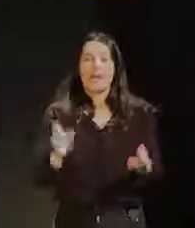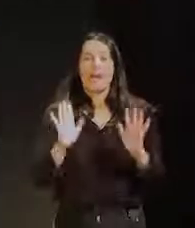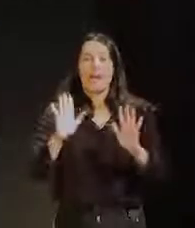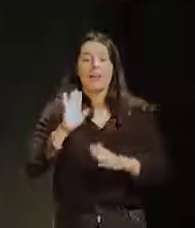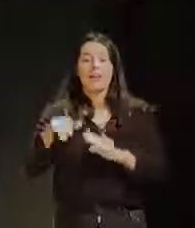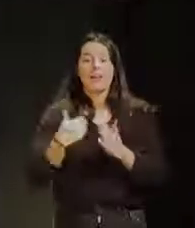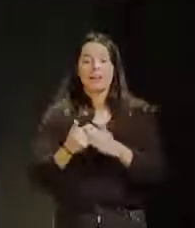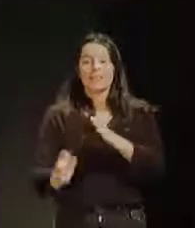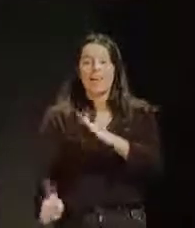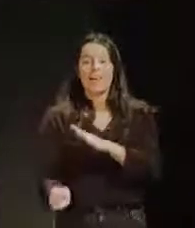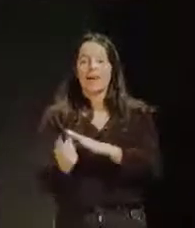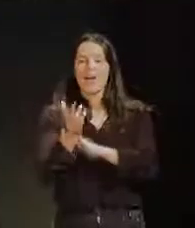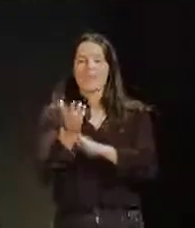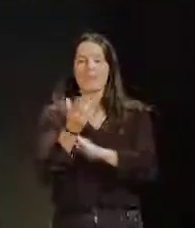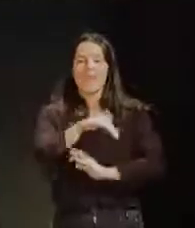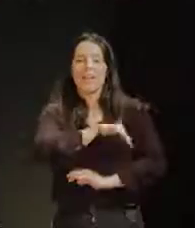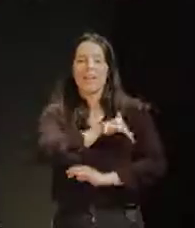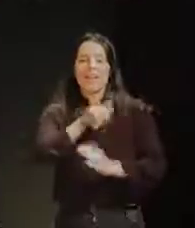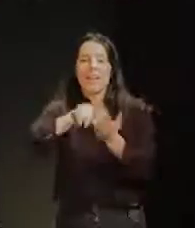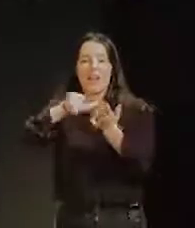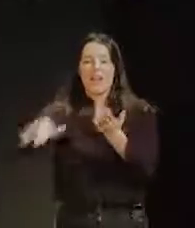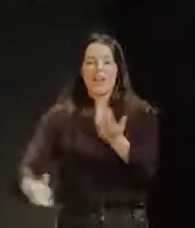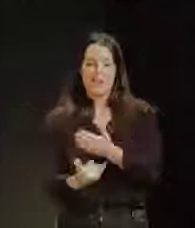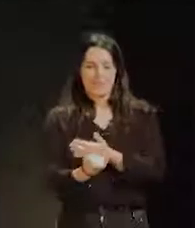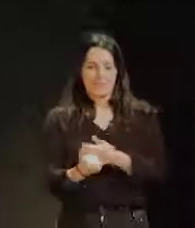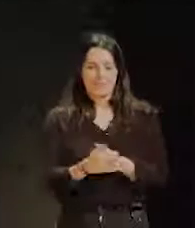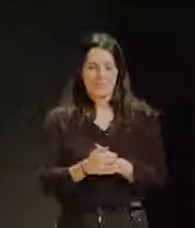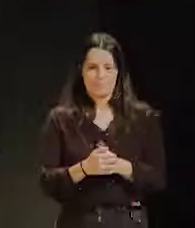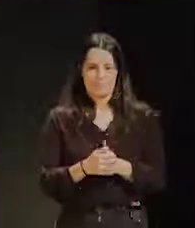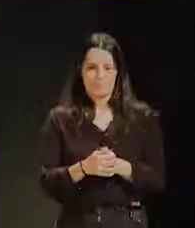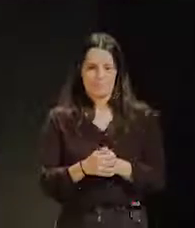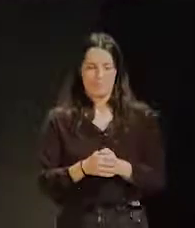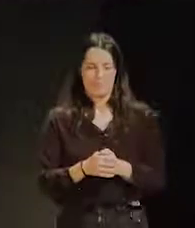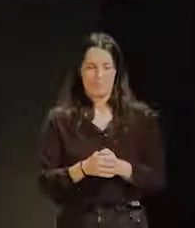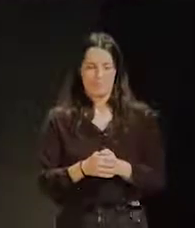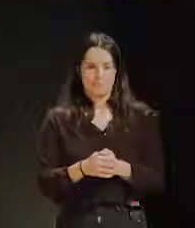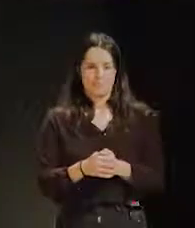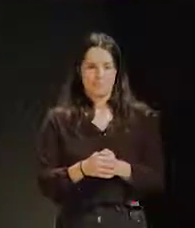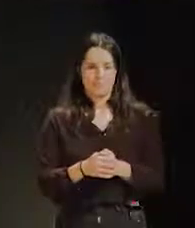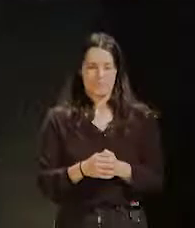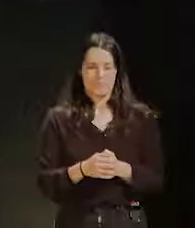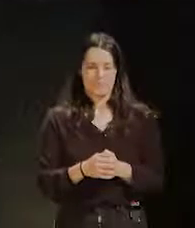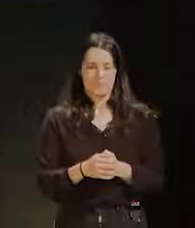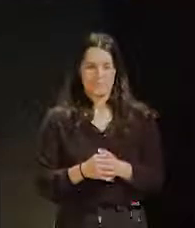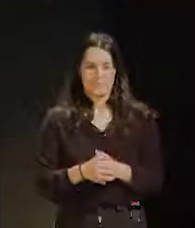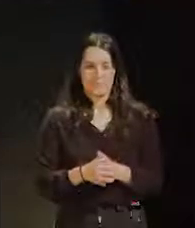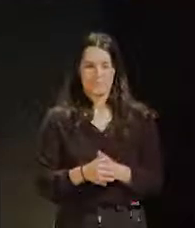escuela de lenguaje que Fidel fundó tiempo después.